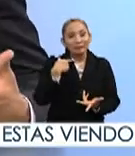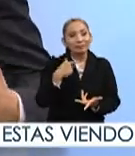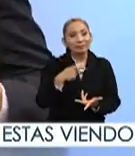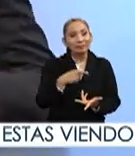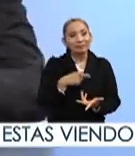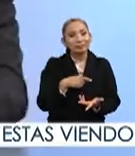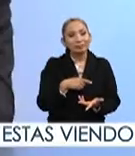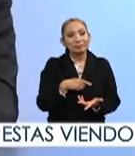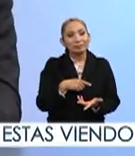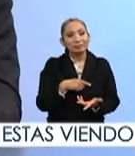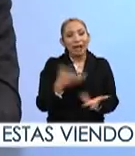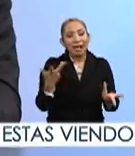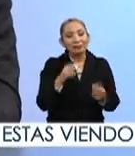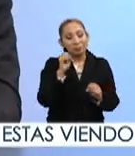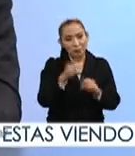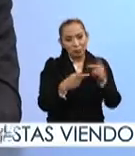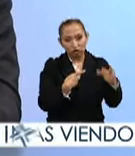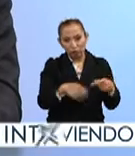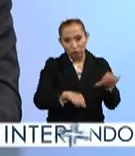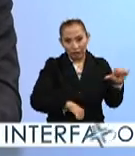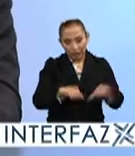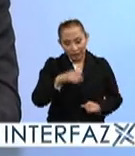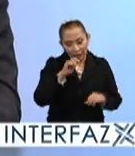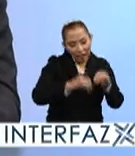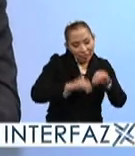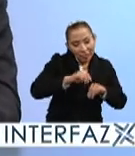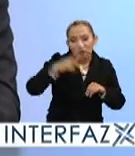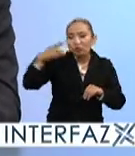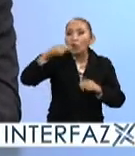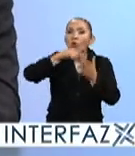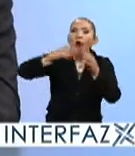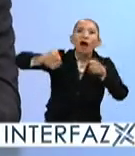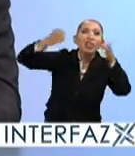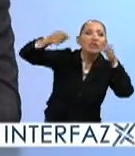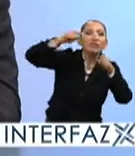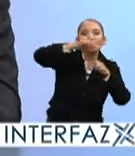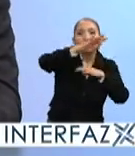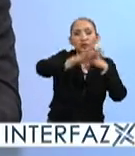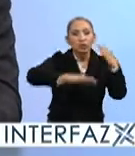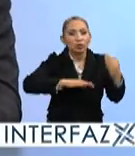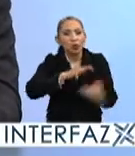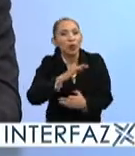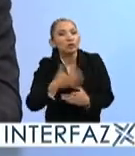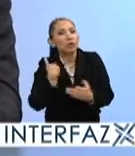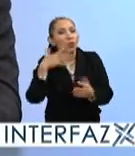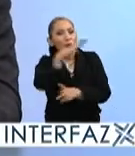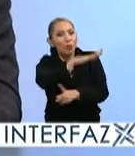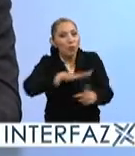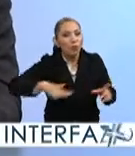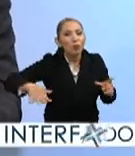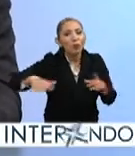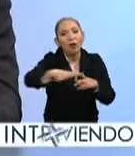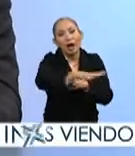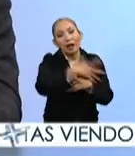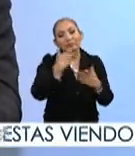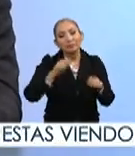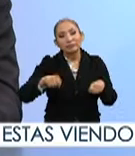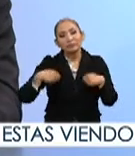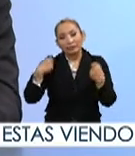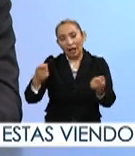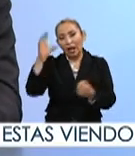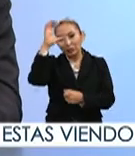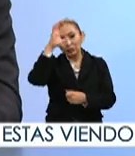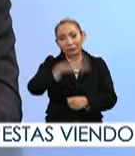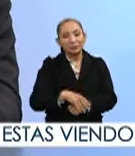redacción donde pues generan parte de sus contenidos, de sus instalaciones, de todo este espacio que brindan a